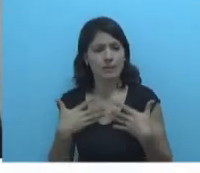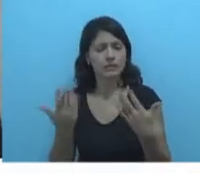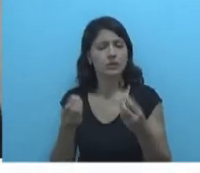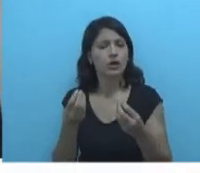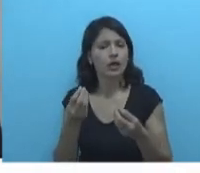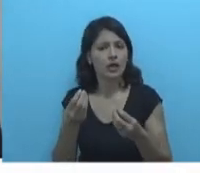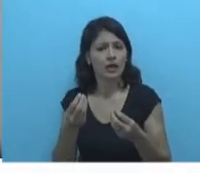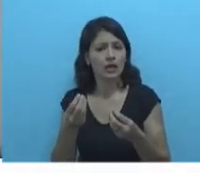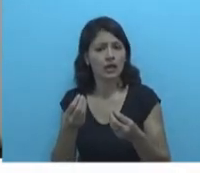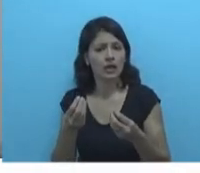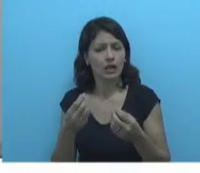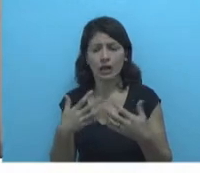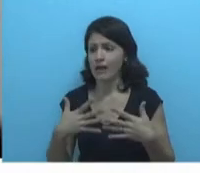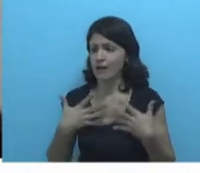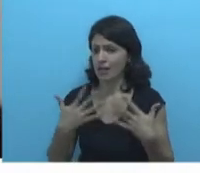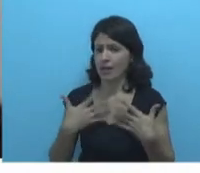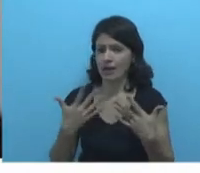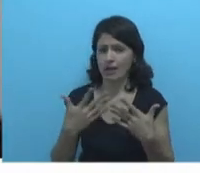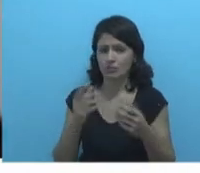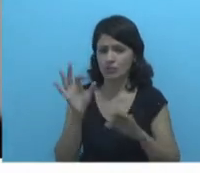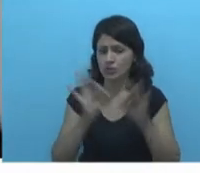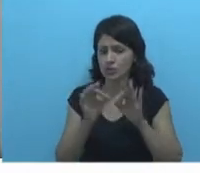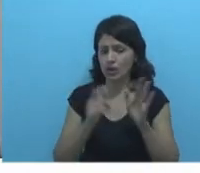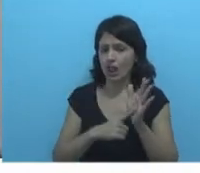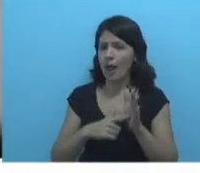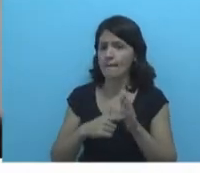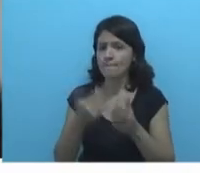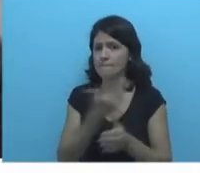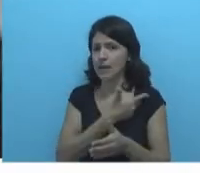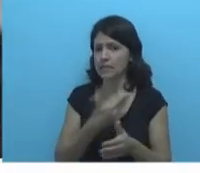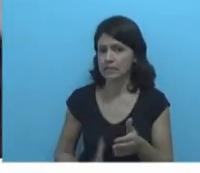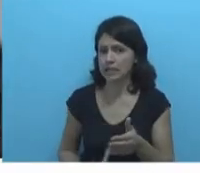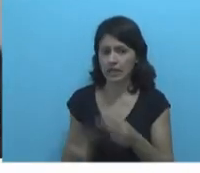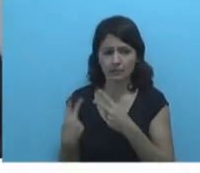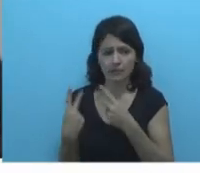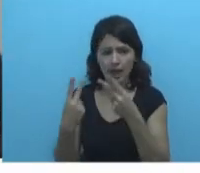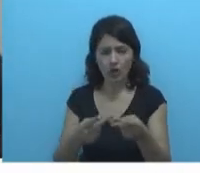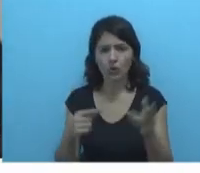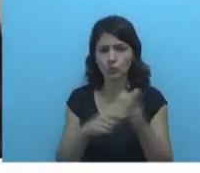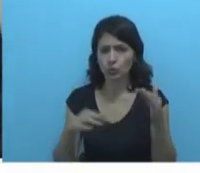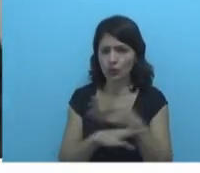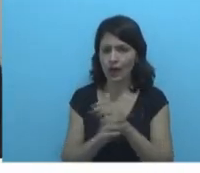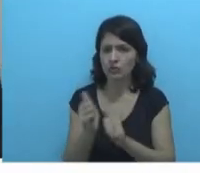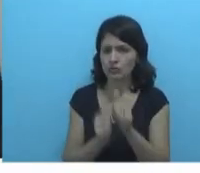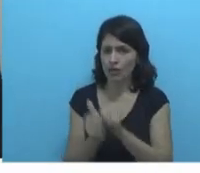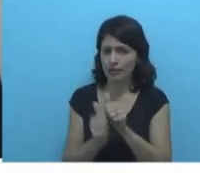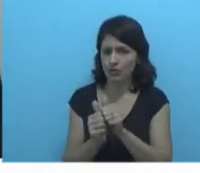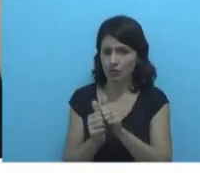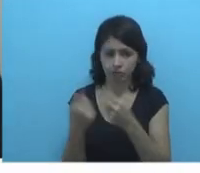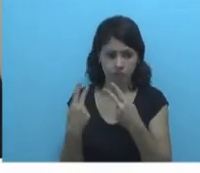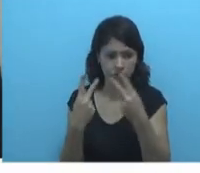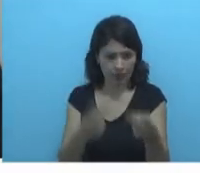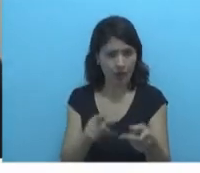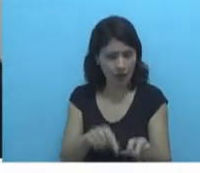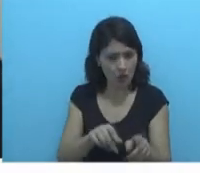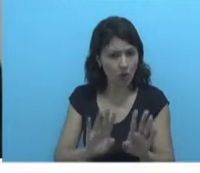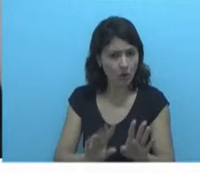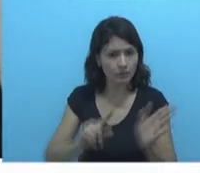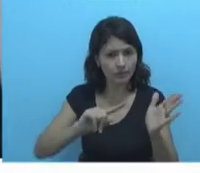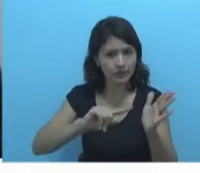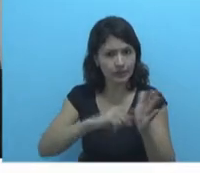presencia del presidente en la ciudad de Rosario,